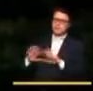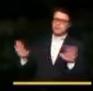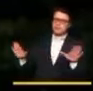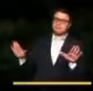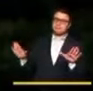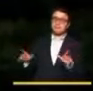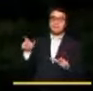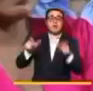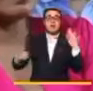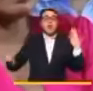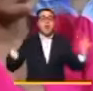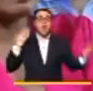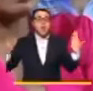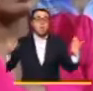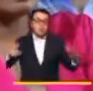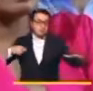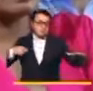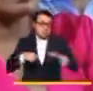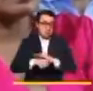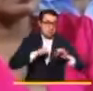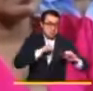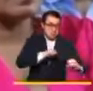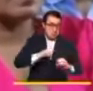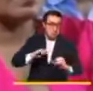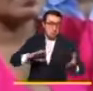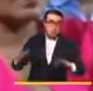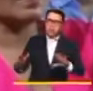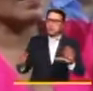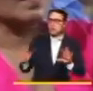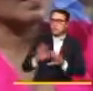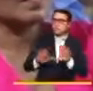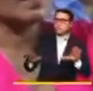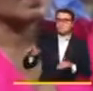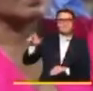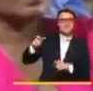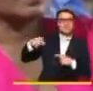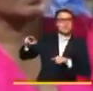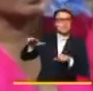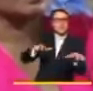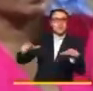contra humildes campesinos. Él tiene, es una historia.